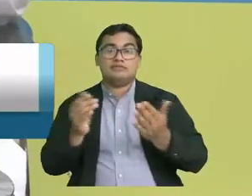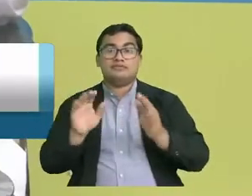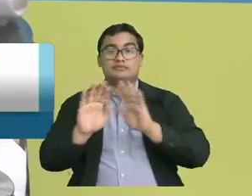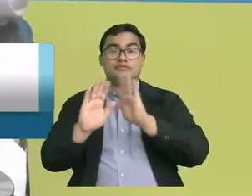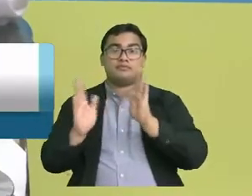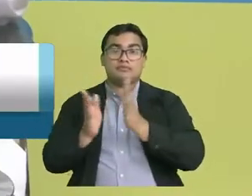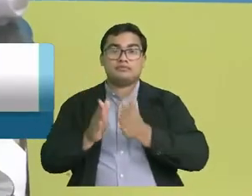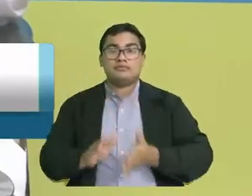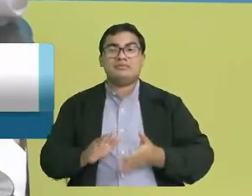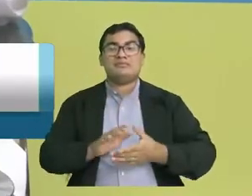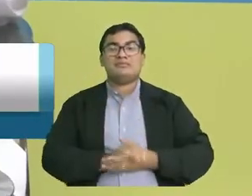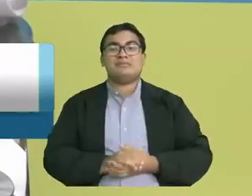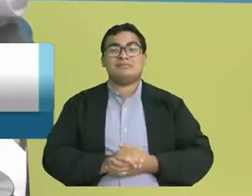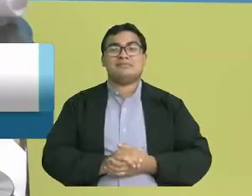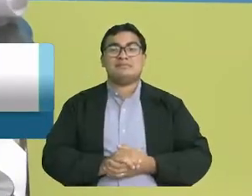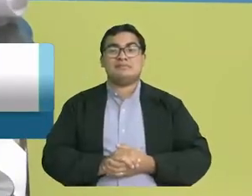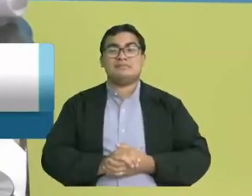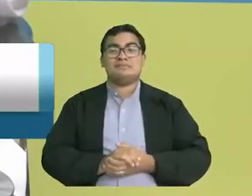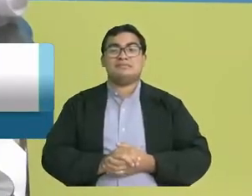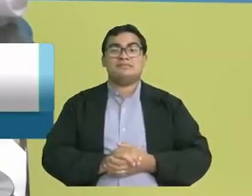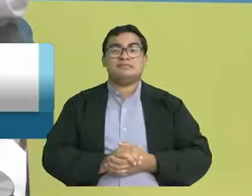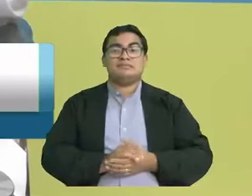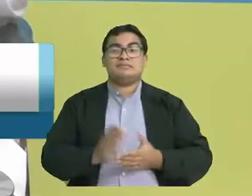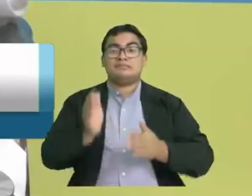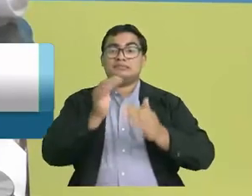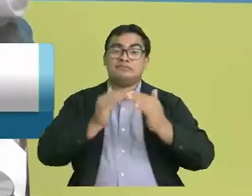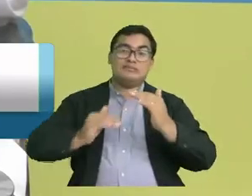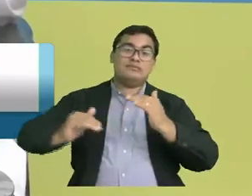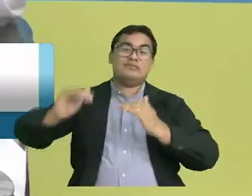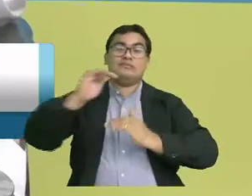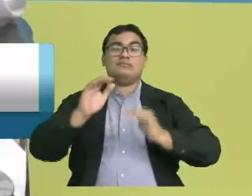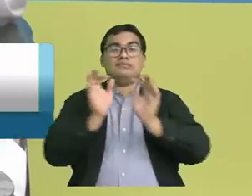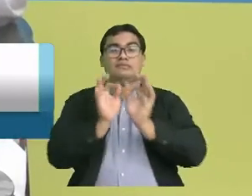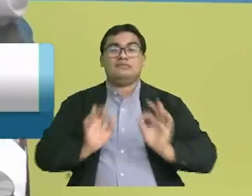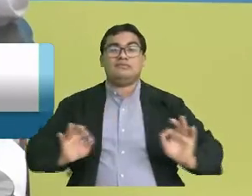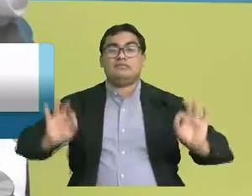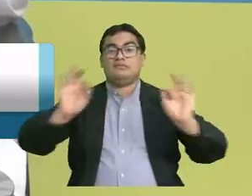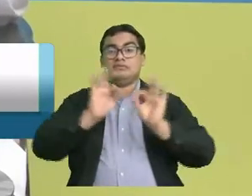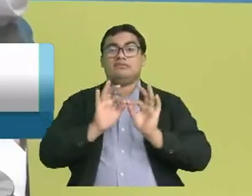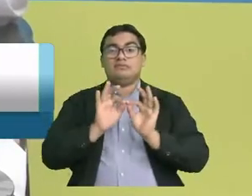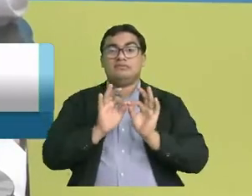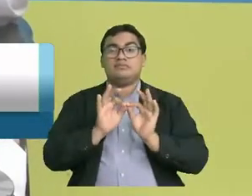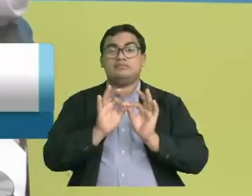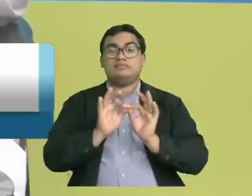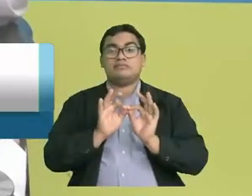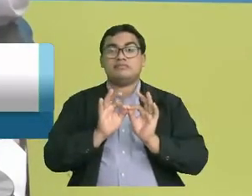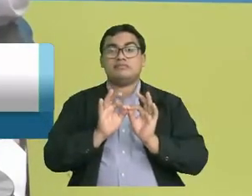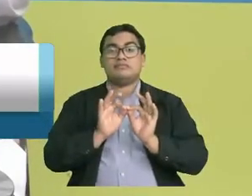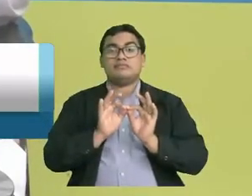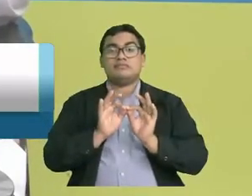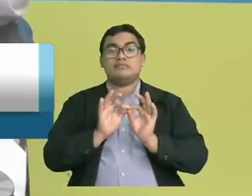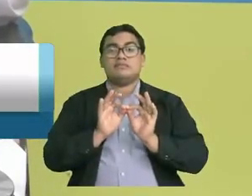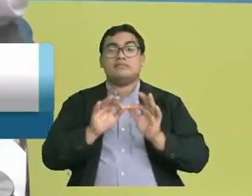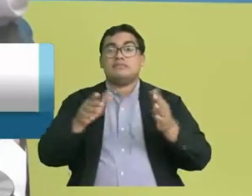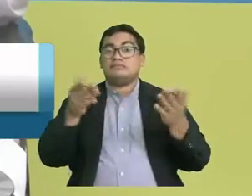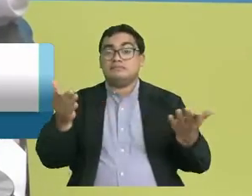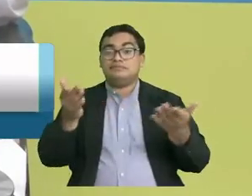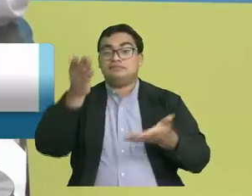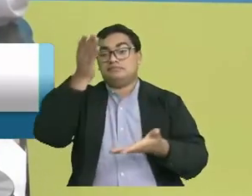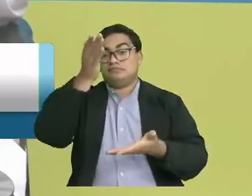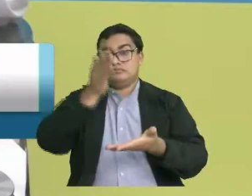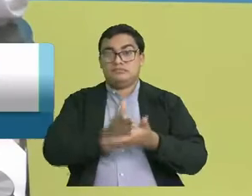XX. Ese gen es el más importante, no es el único, pero es el más importante para